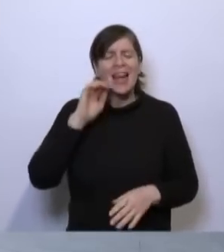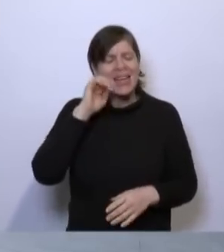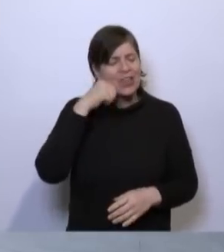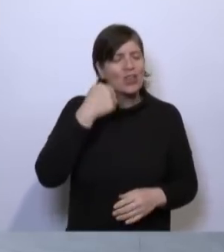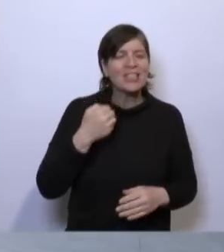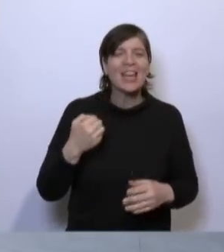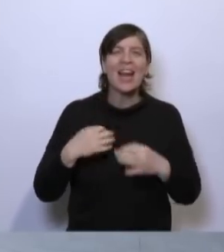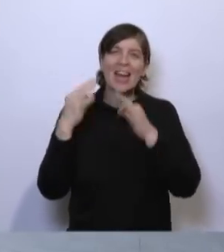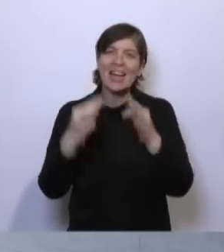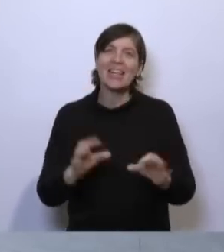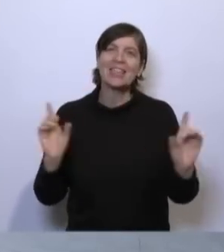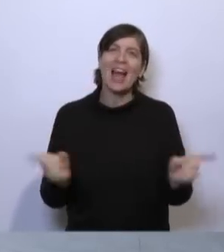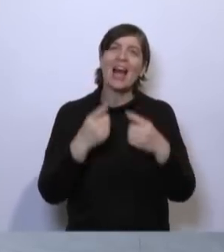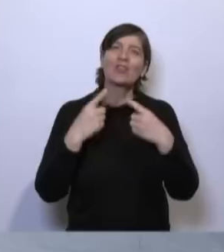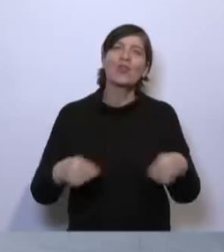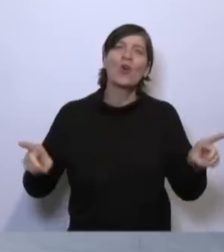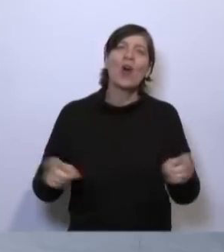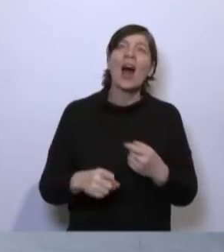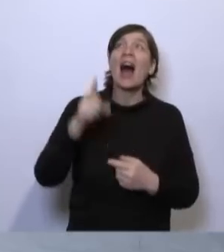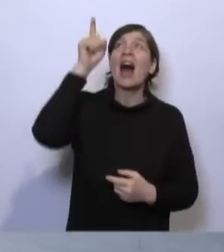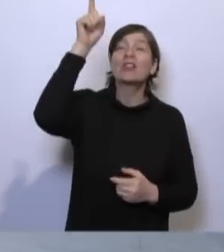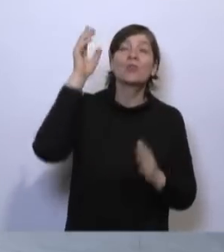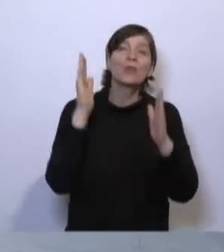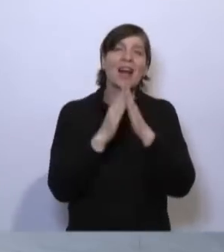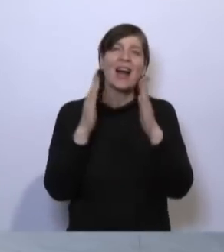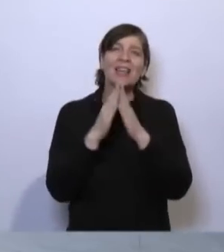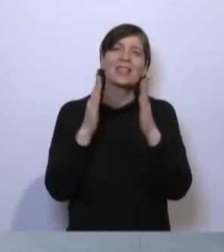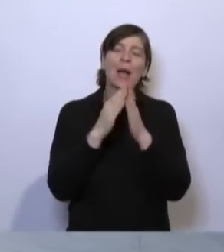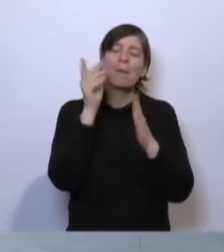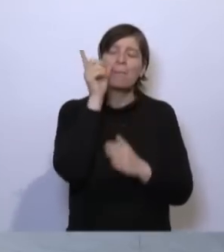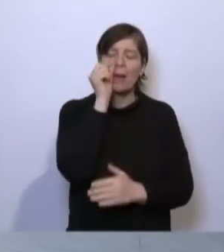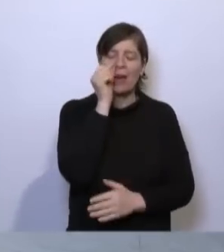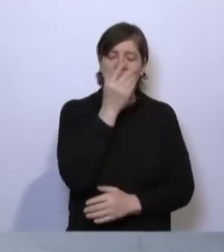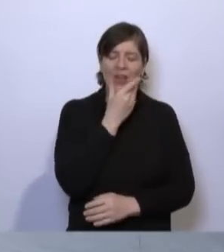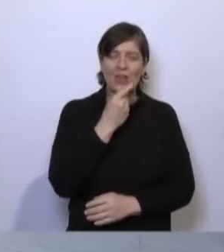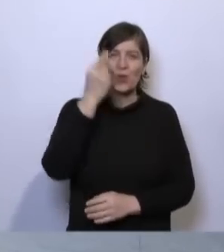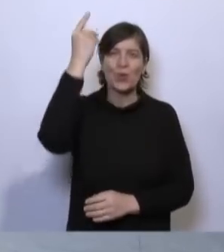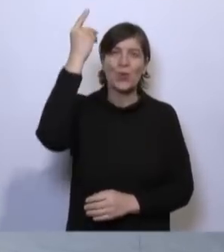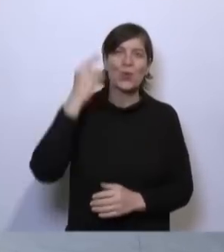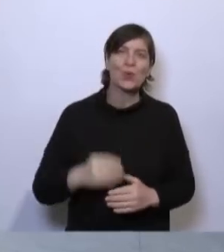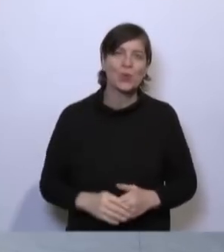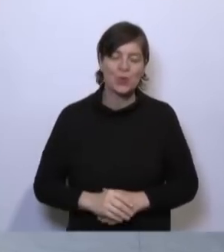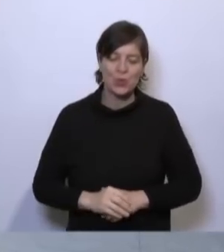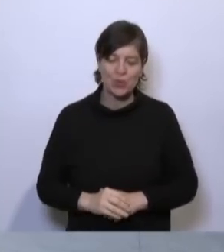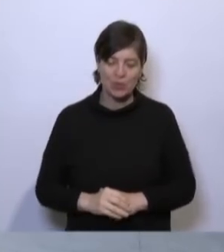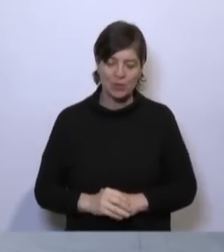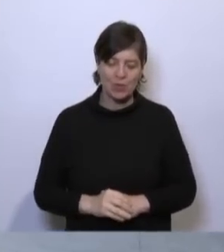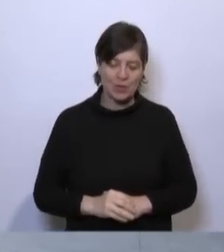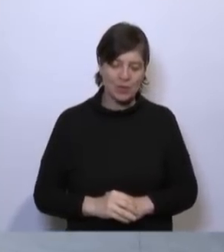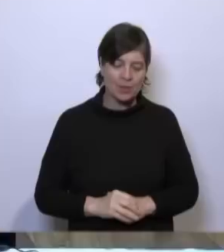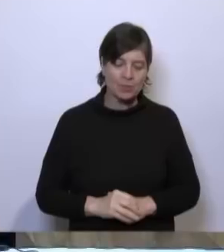Qué lindo llegar cantando a tu casa, Padre